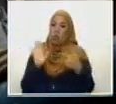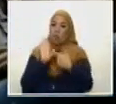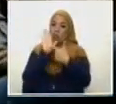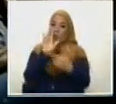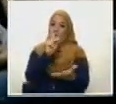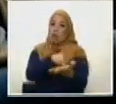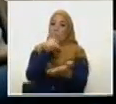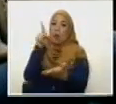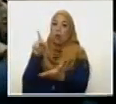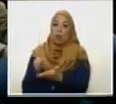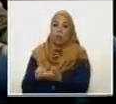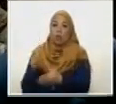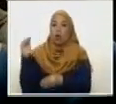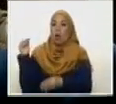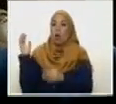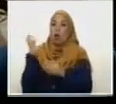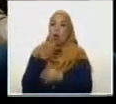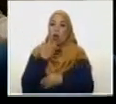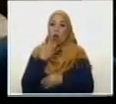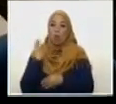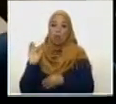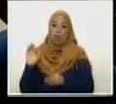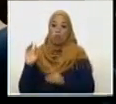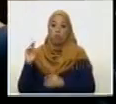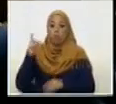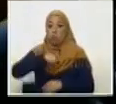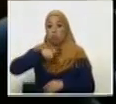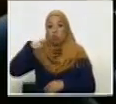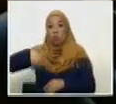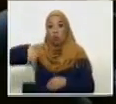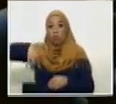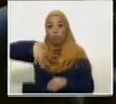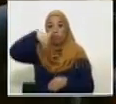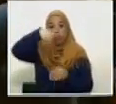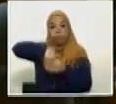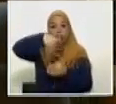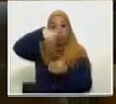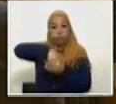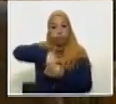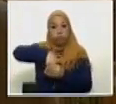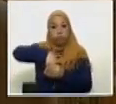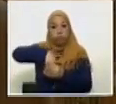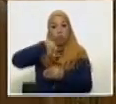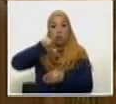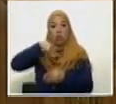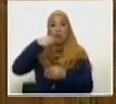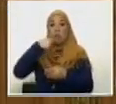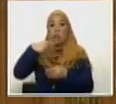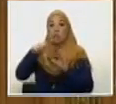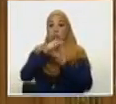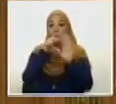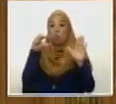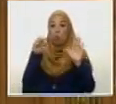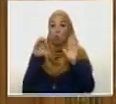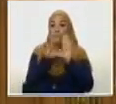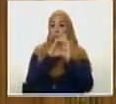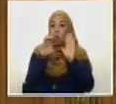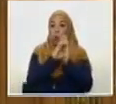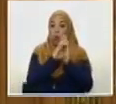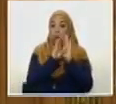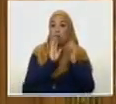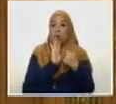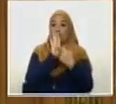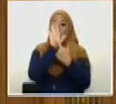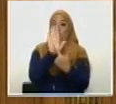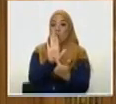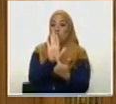y participativa que reza nuestra Constitución, que nos planteó, que nos mostró